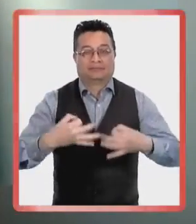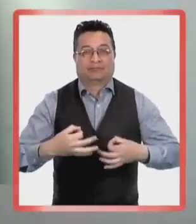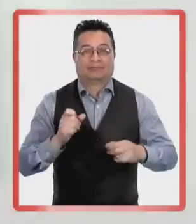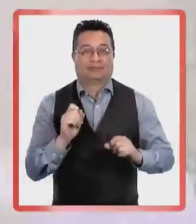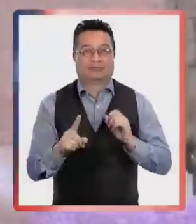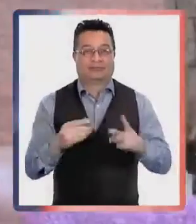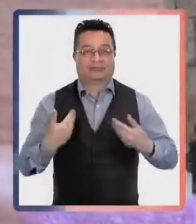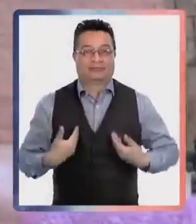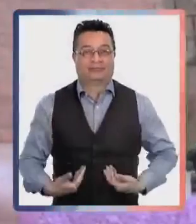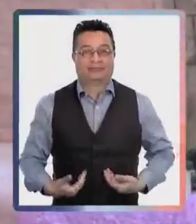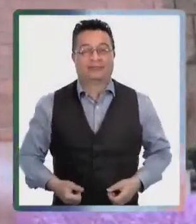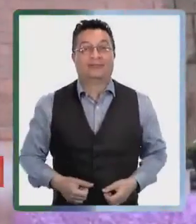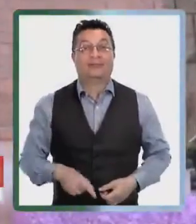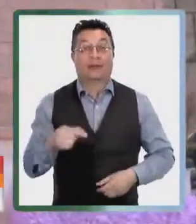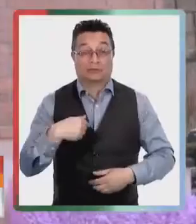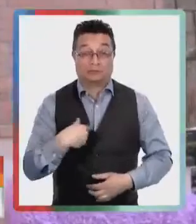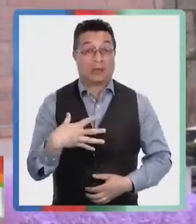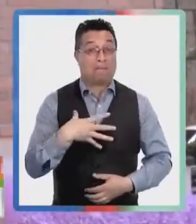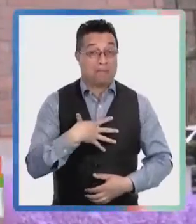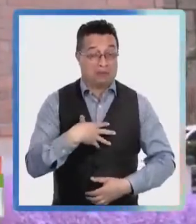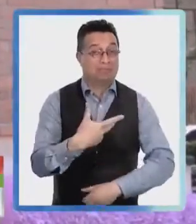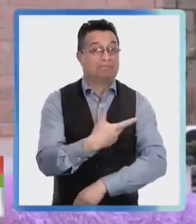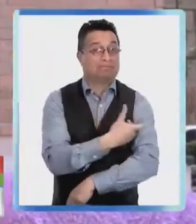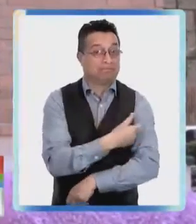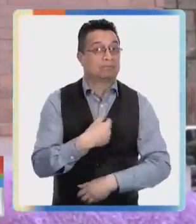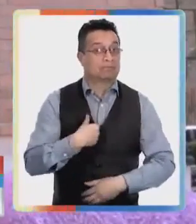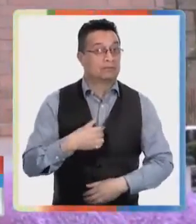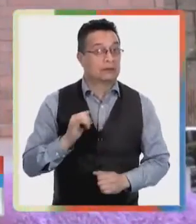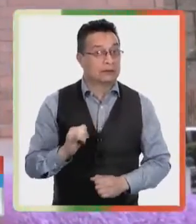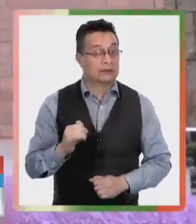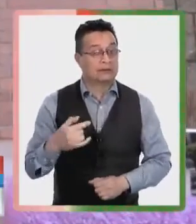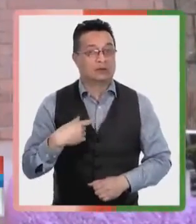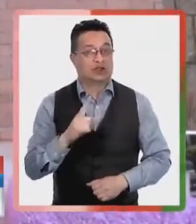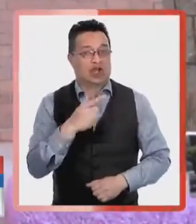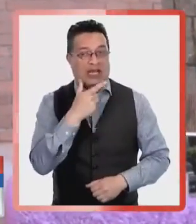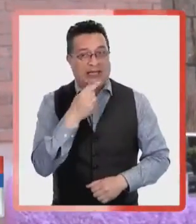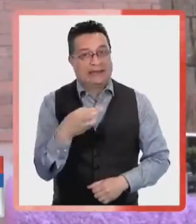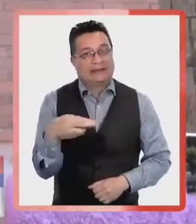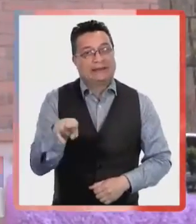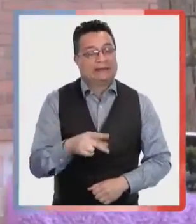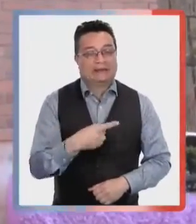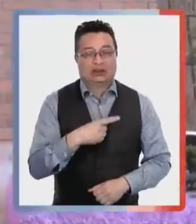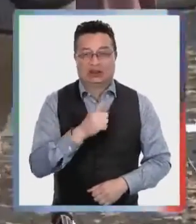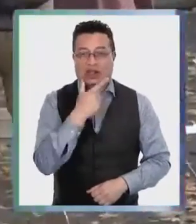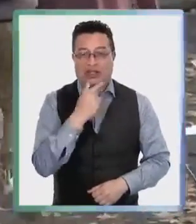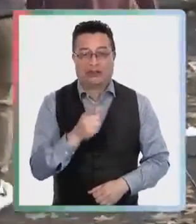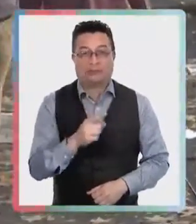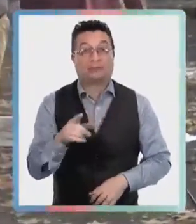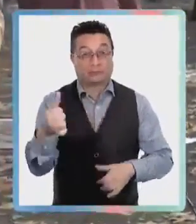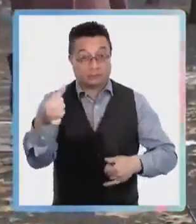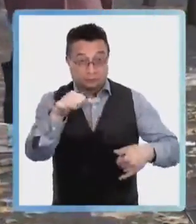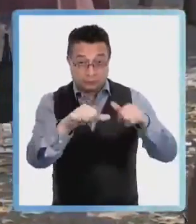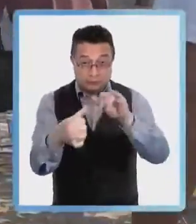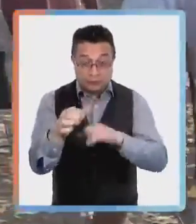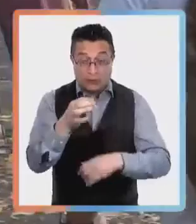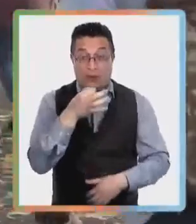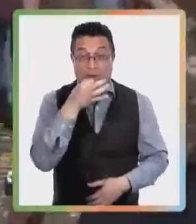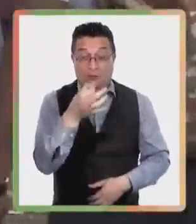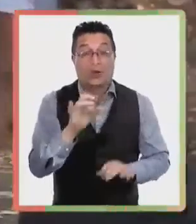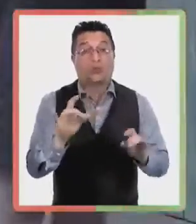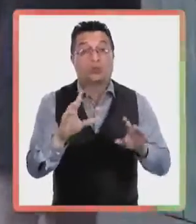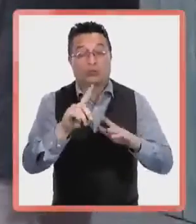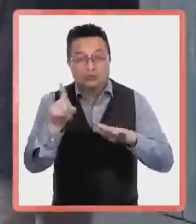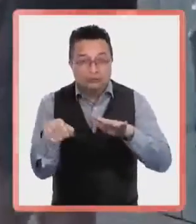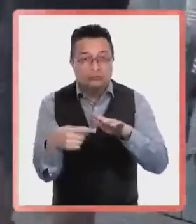vacuna. Yo por lo menos que me dan miedo las vacunas y que no me gustaría vacunarme, no. Según los científicos, si